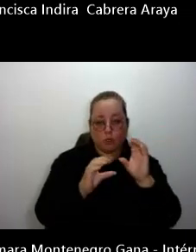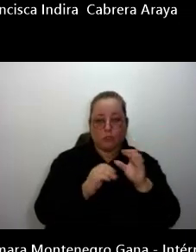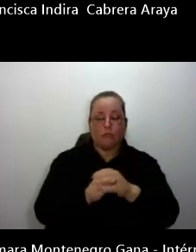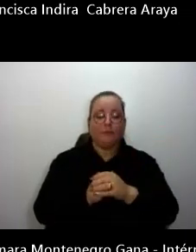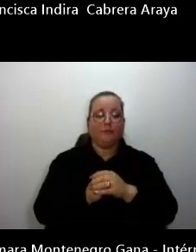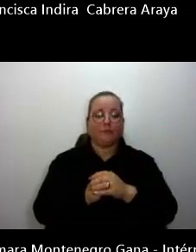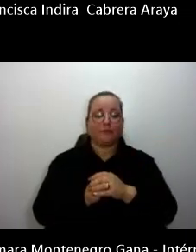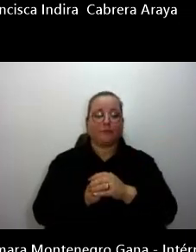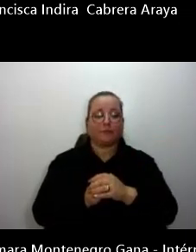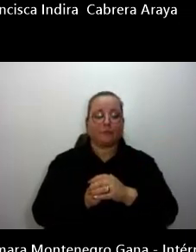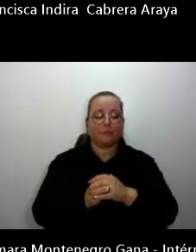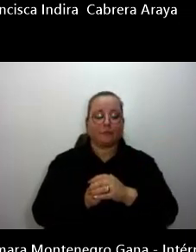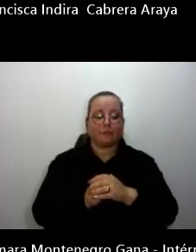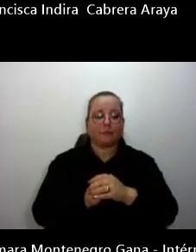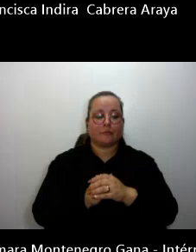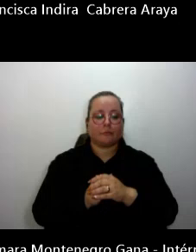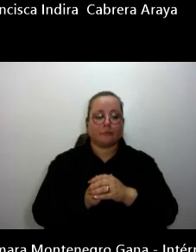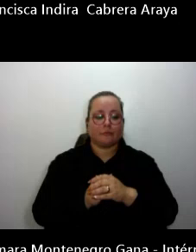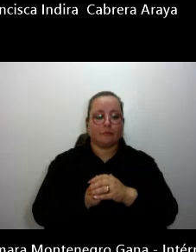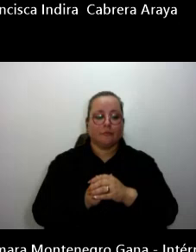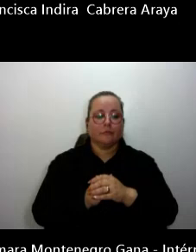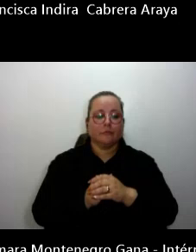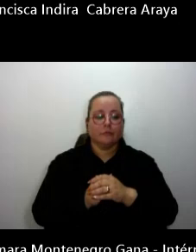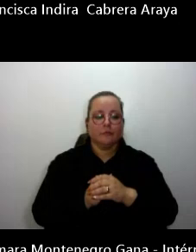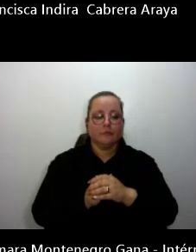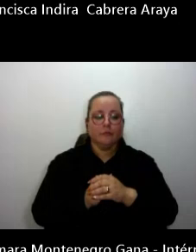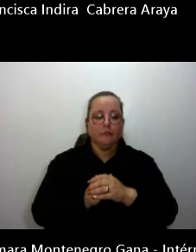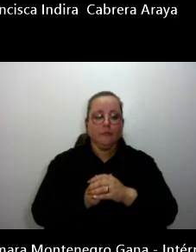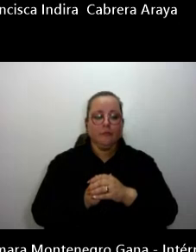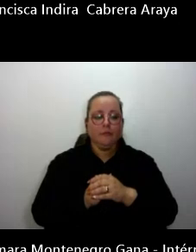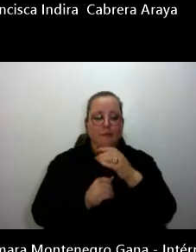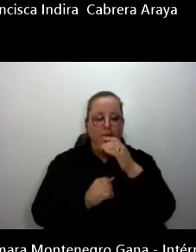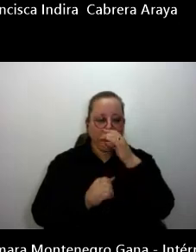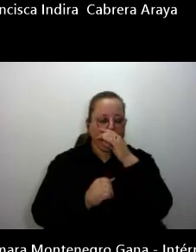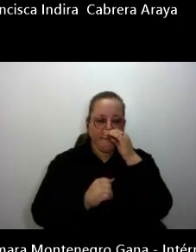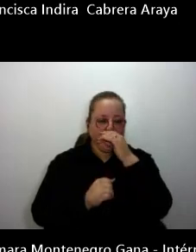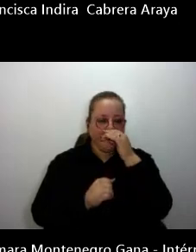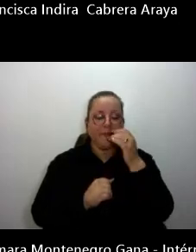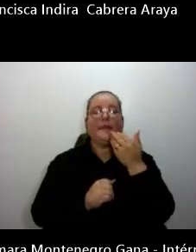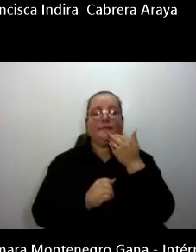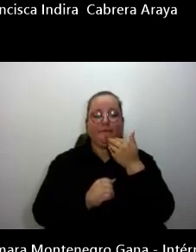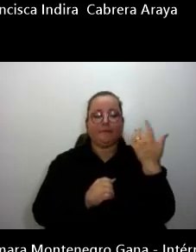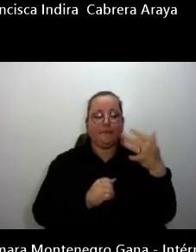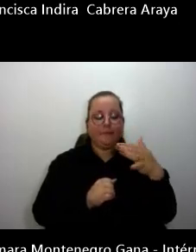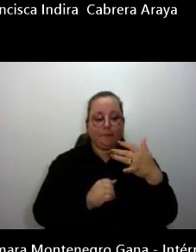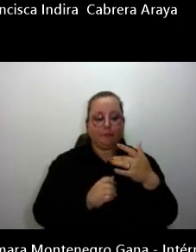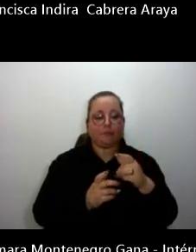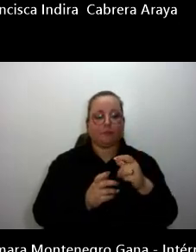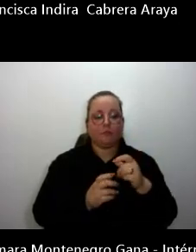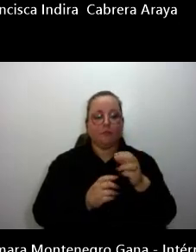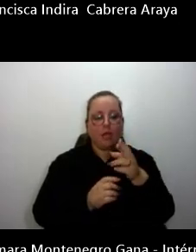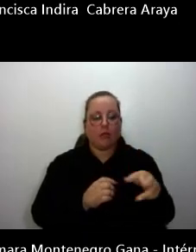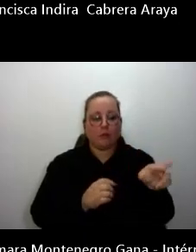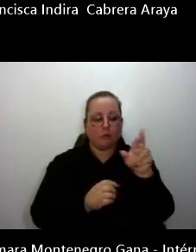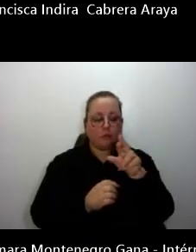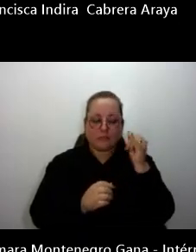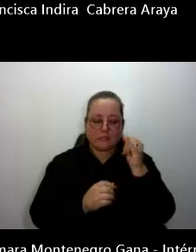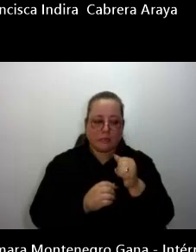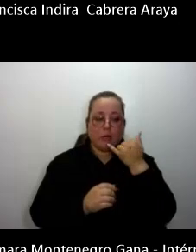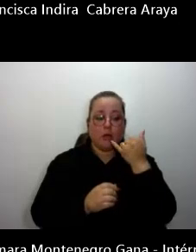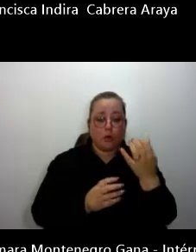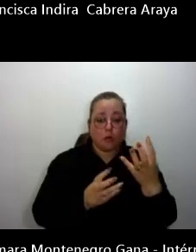contactar a la familia en caso de alguna situación emergente. Y se recomienda también, ¿verdad?, actualizarlos constantemente. Sabemos